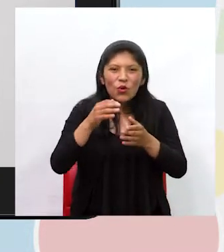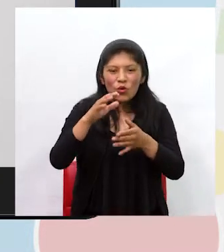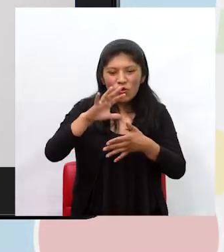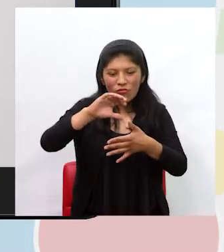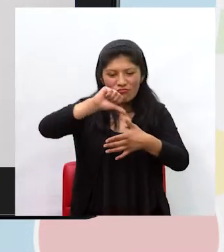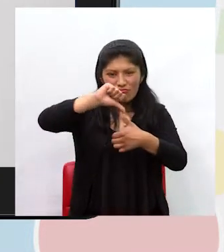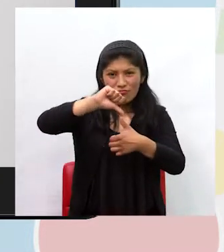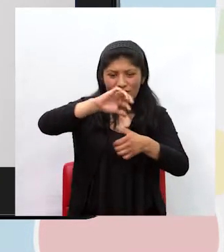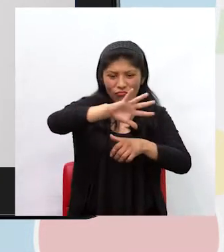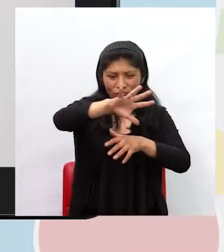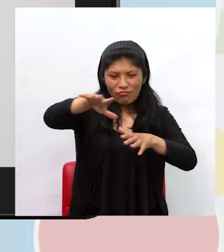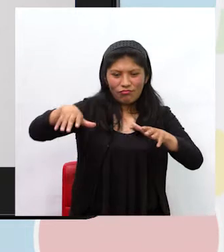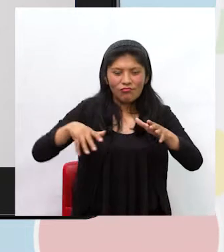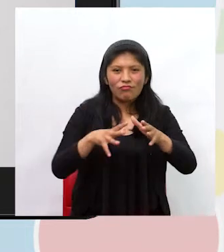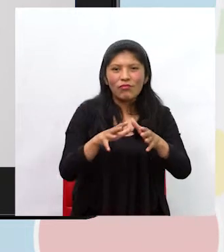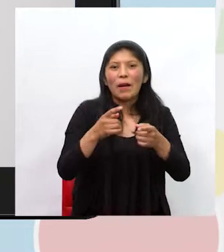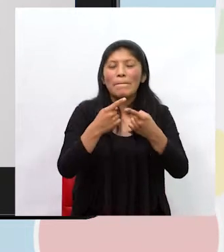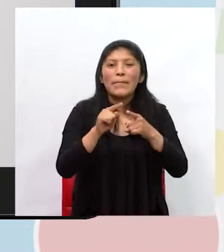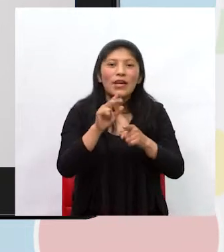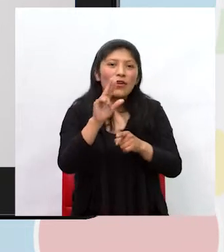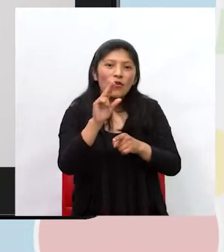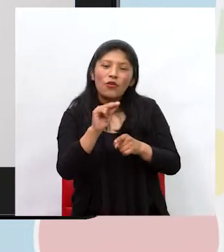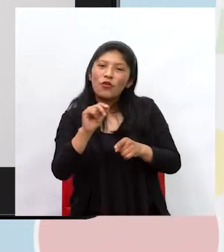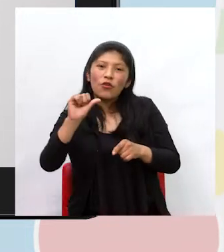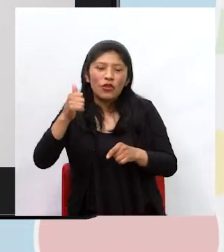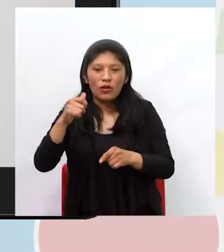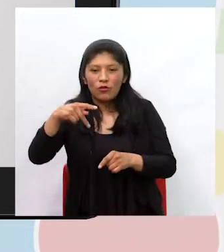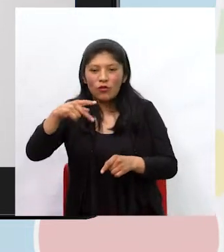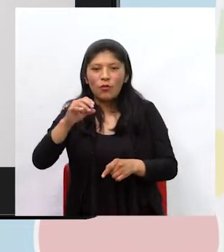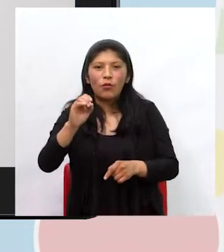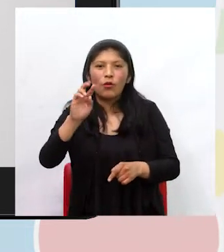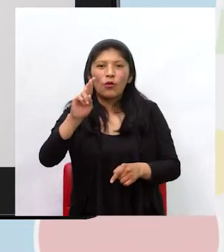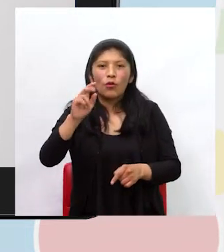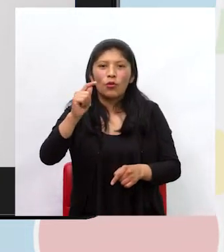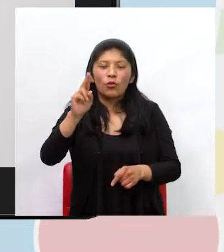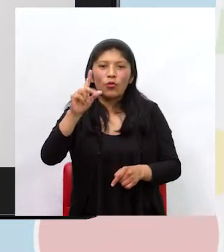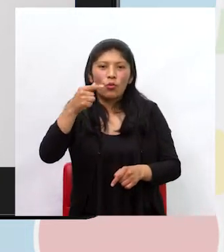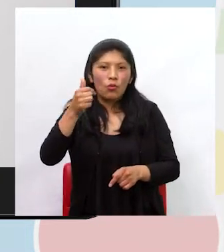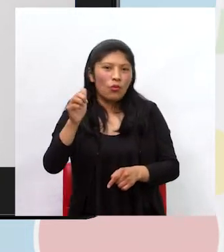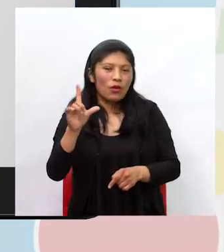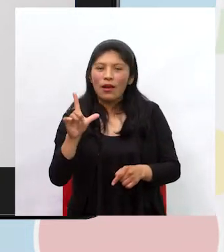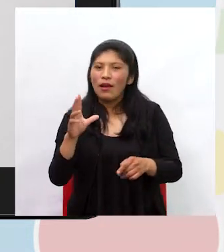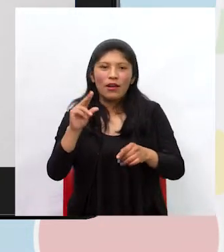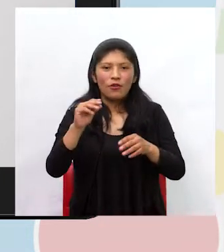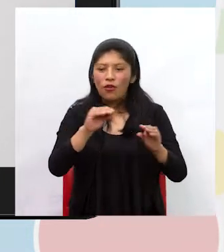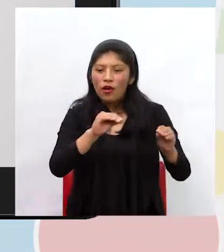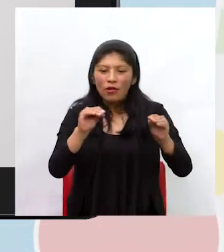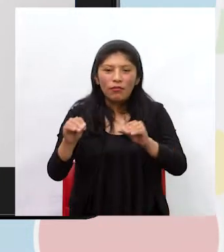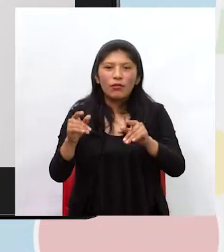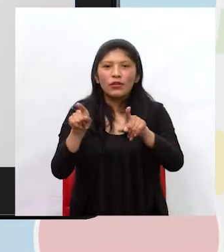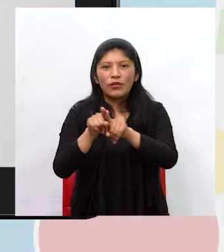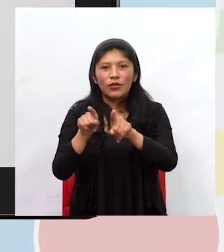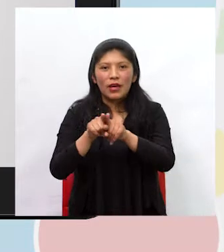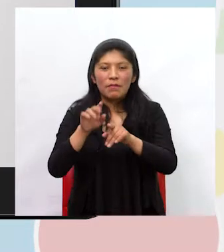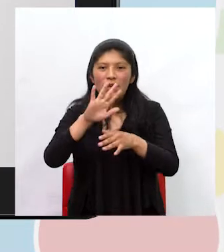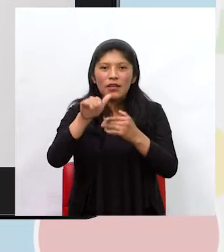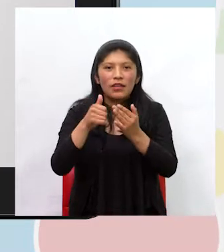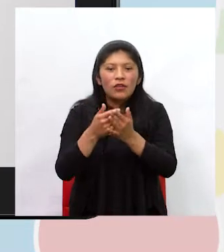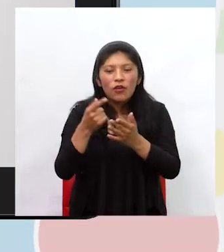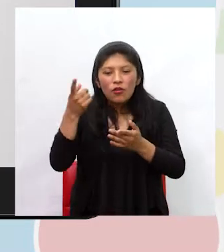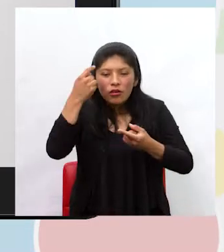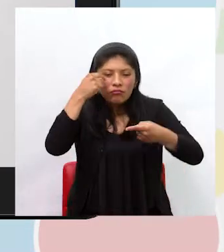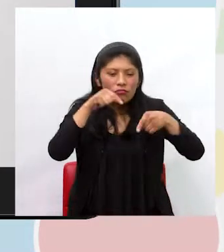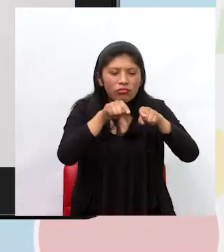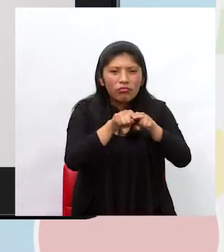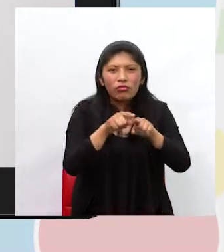Sur, excepto los dominios de Portugal, establecidos en el Tratado de